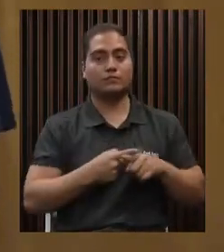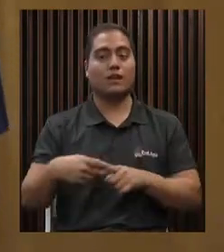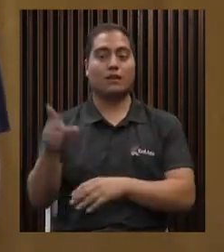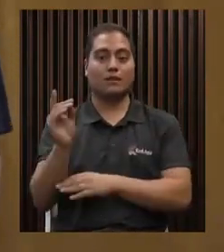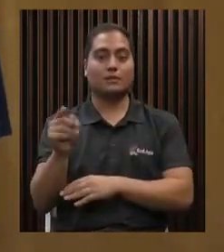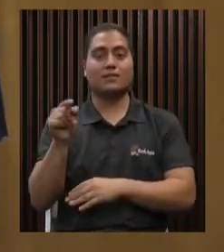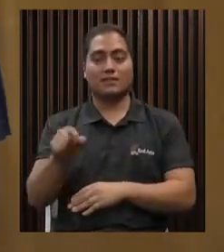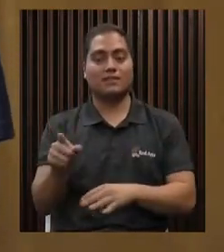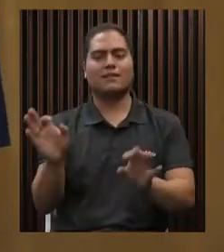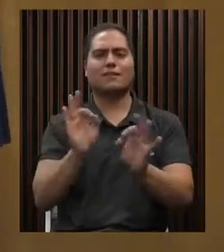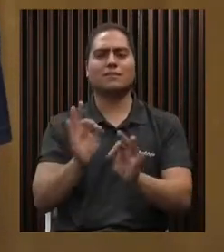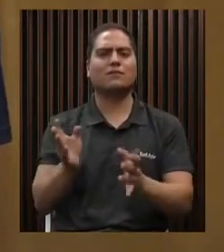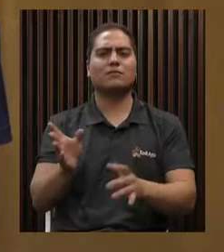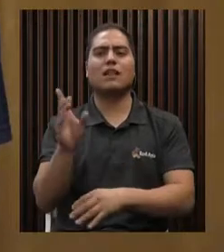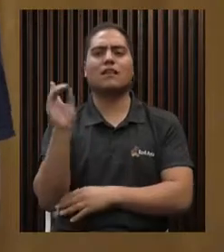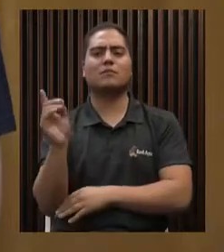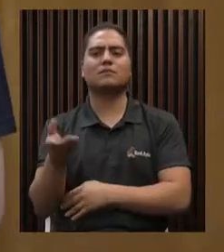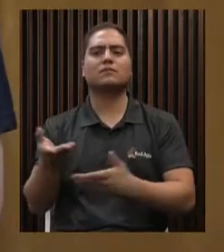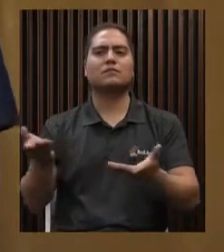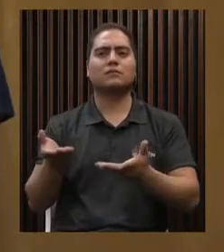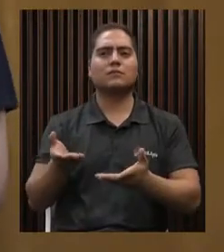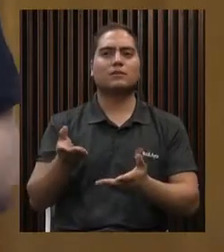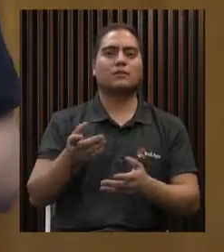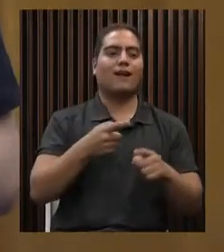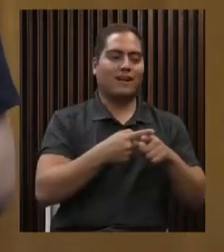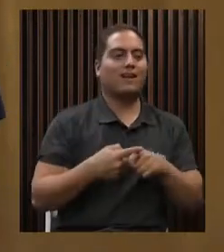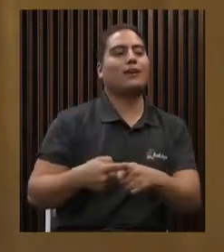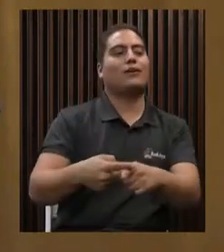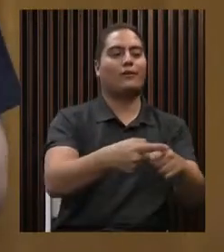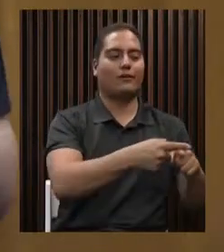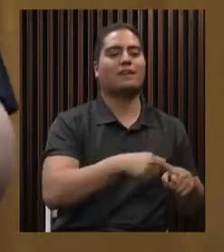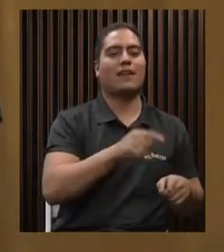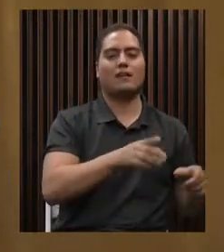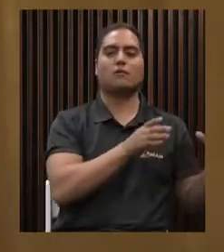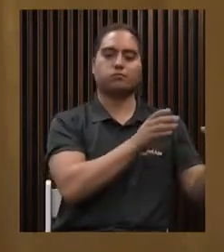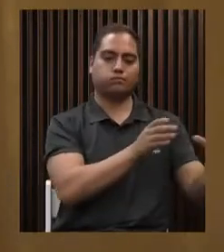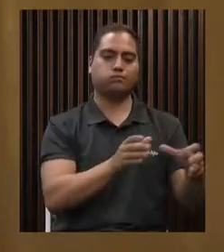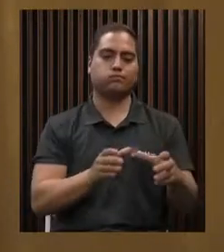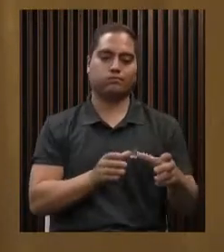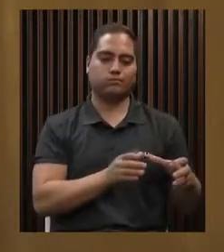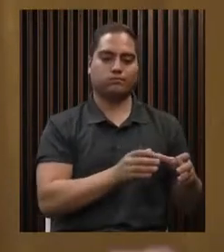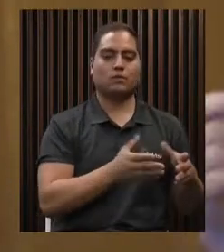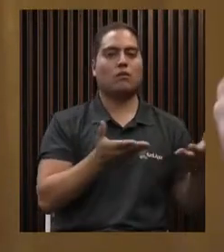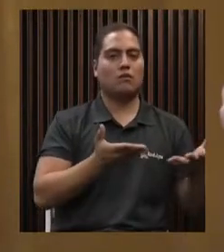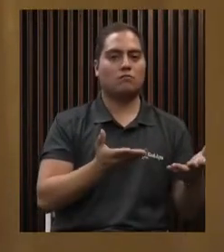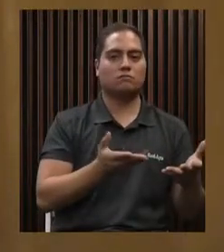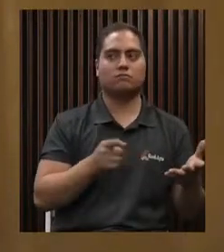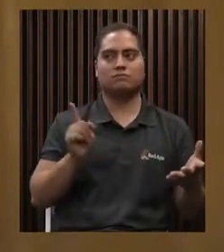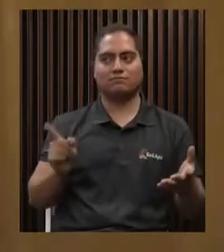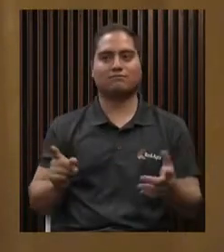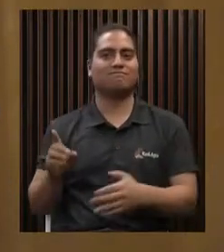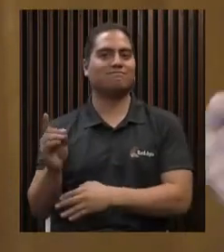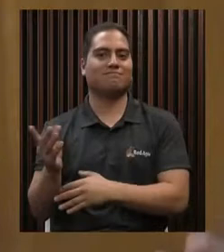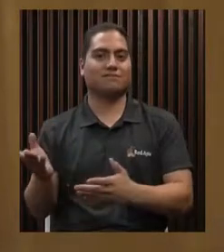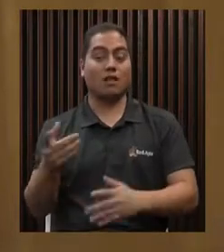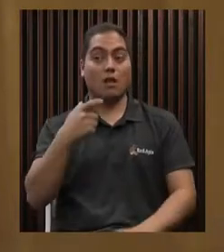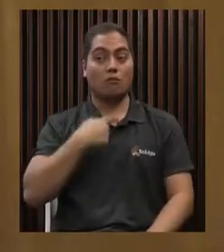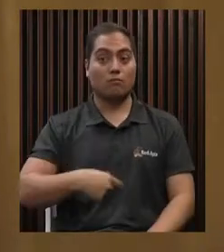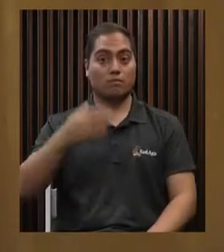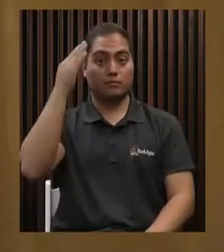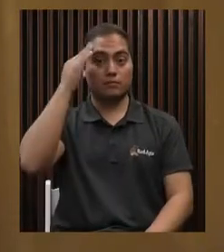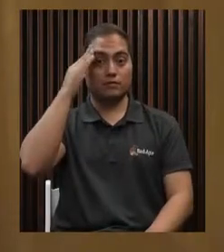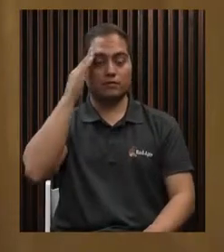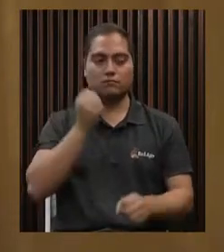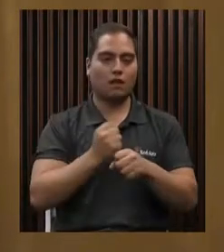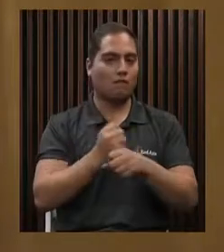la discapacidad se causa por la forma en que la sociedad está organizada y los cuerpos y las mentes trabajan